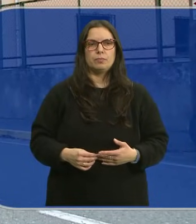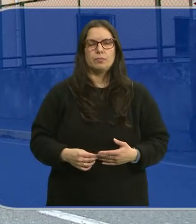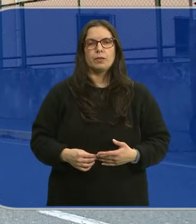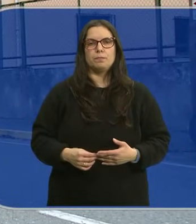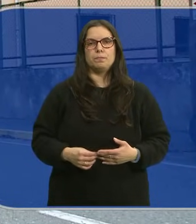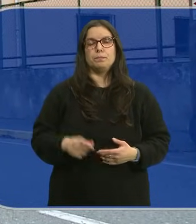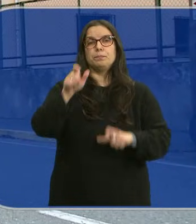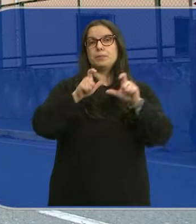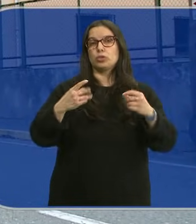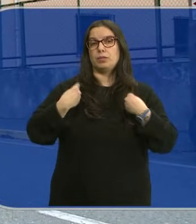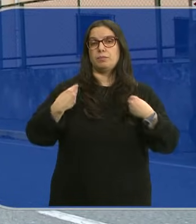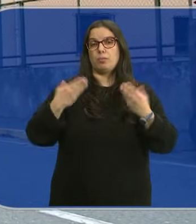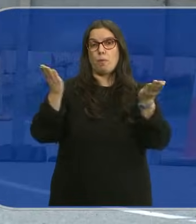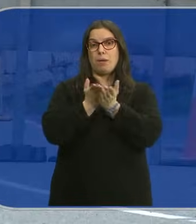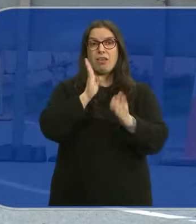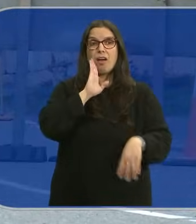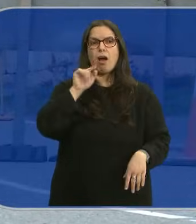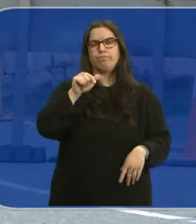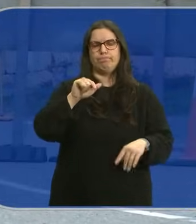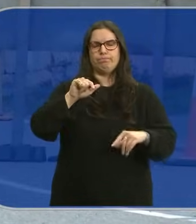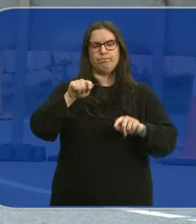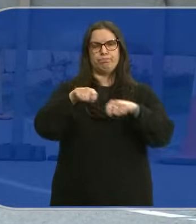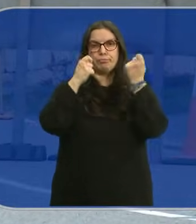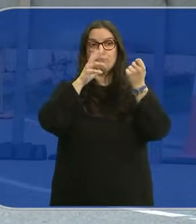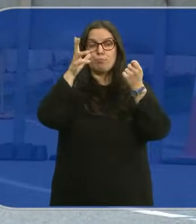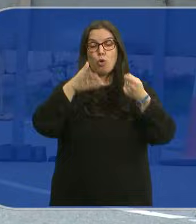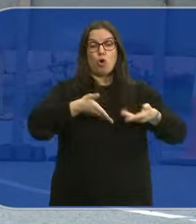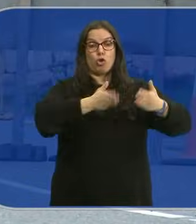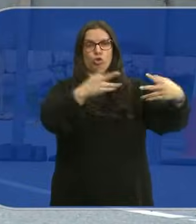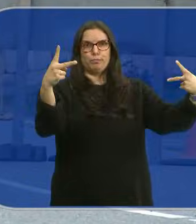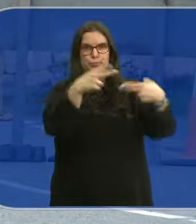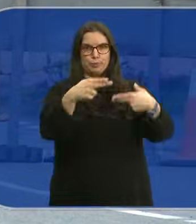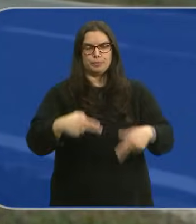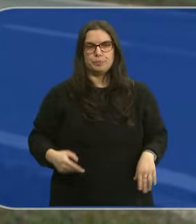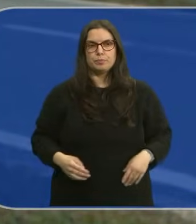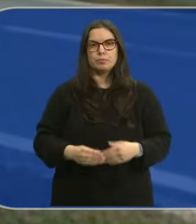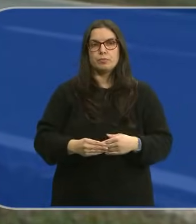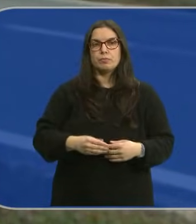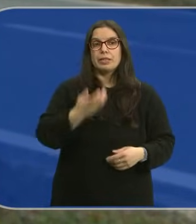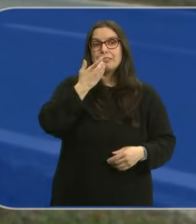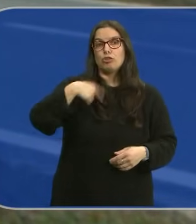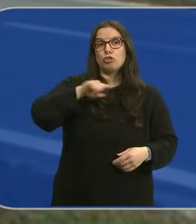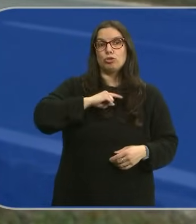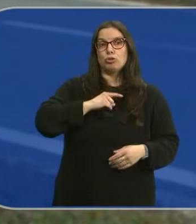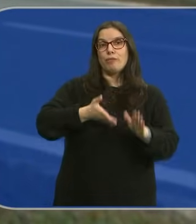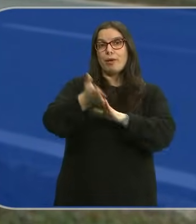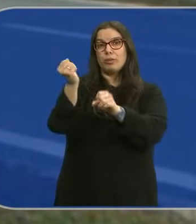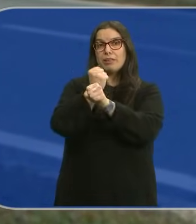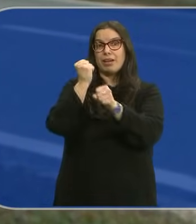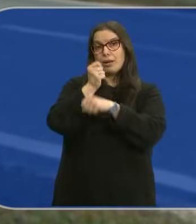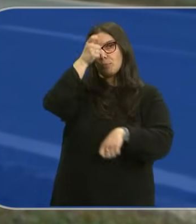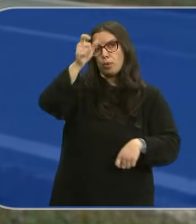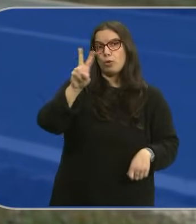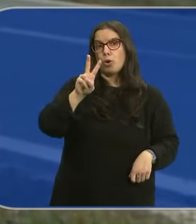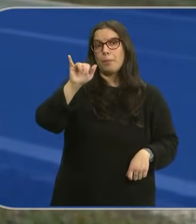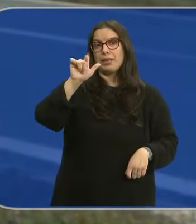La vida de los vecinos del Valle de Valdivielso se ha visto alterada por el corte de Los Ocinos. Para los que tenemos que trabajar en Villarcayo, pues es